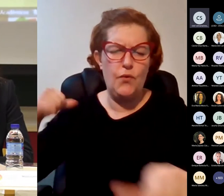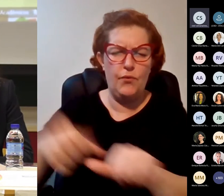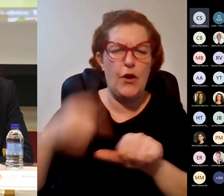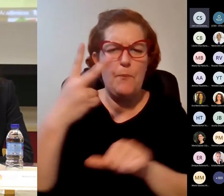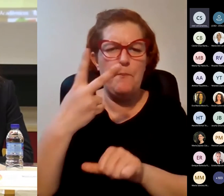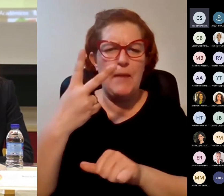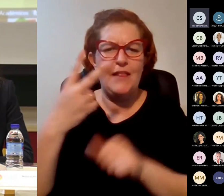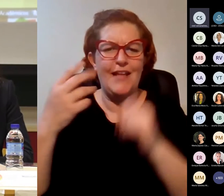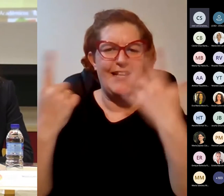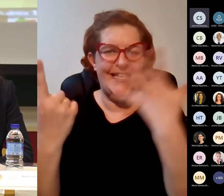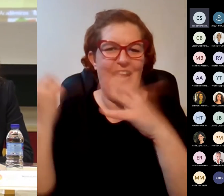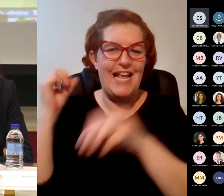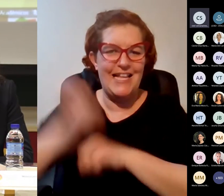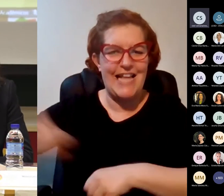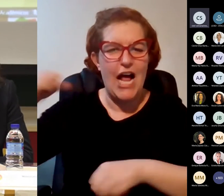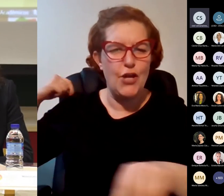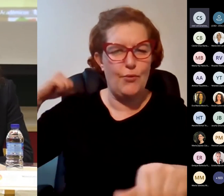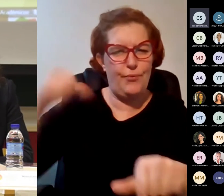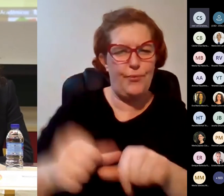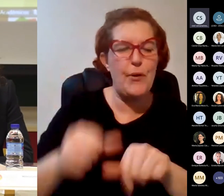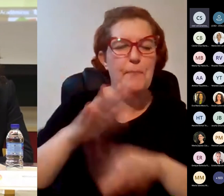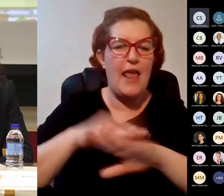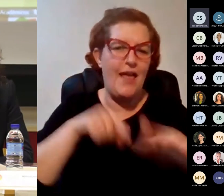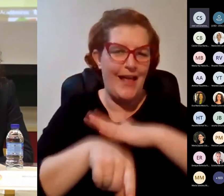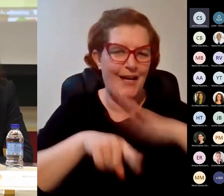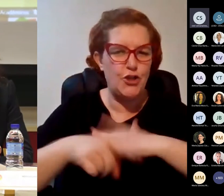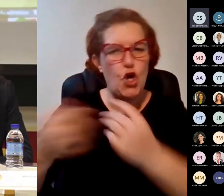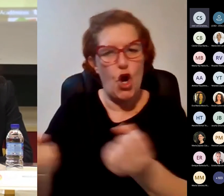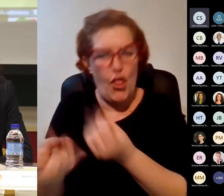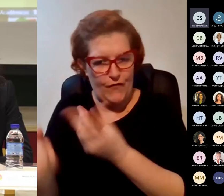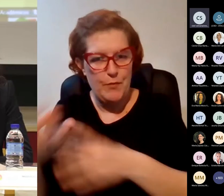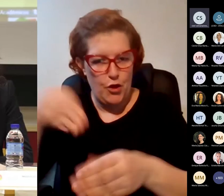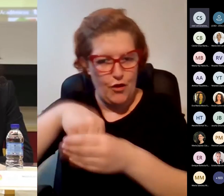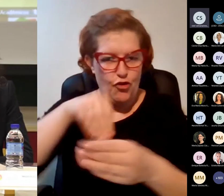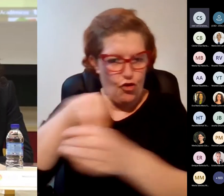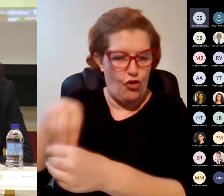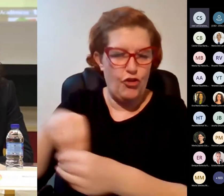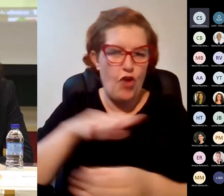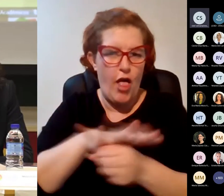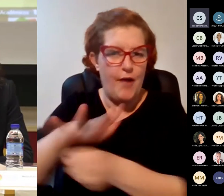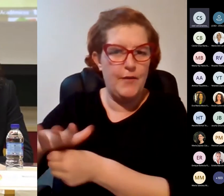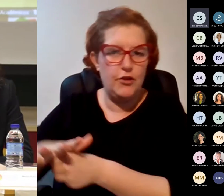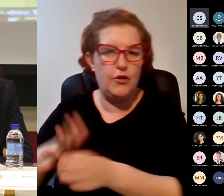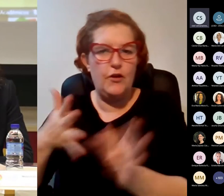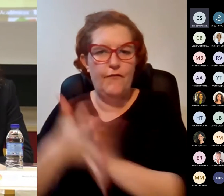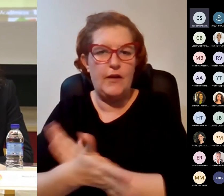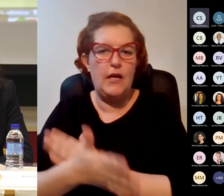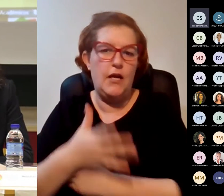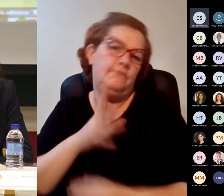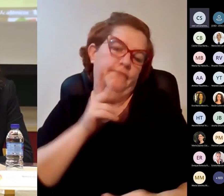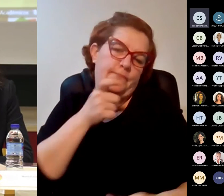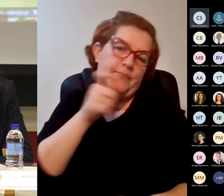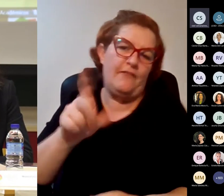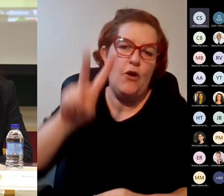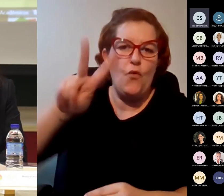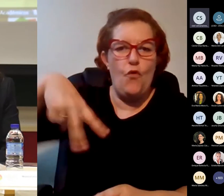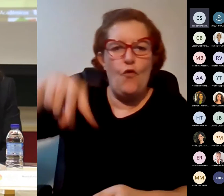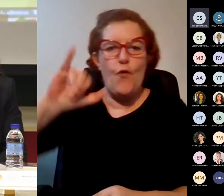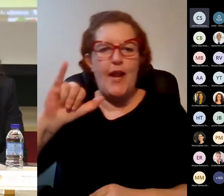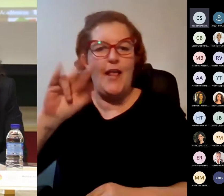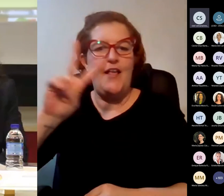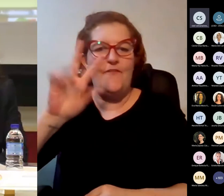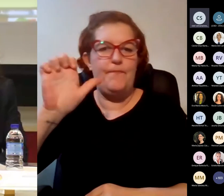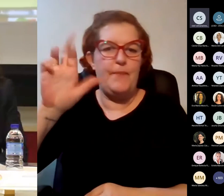en todos los ámbitos de gestión e información nosotros trace la palabra universitat 21 y desde el año 2013